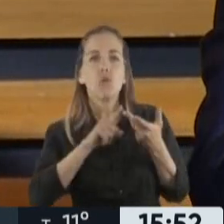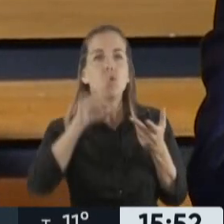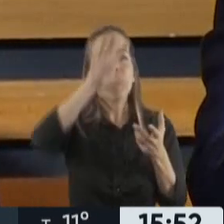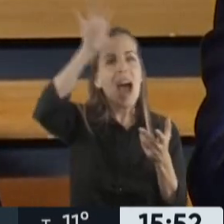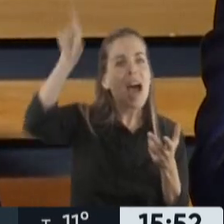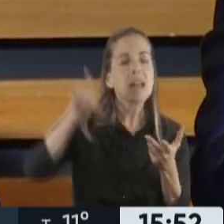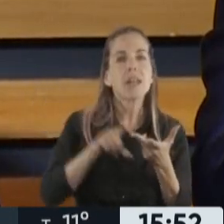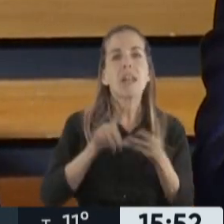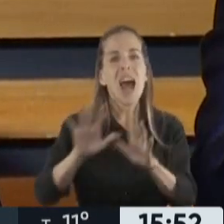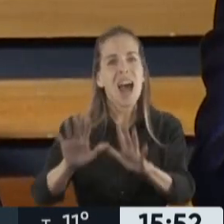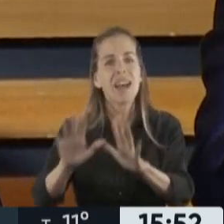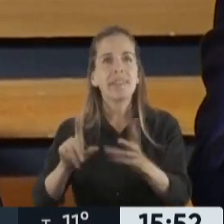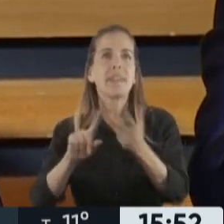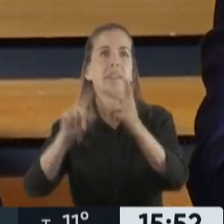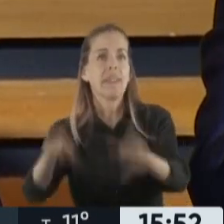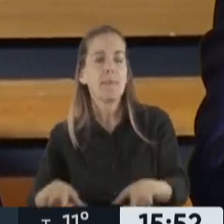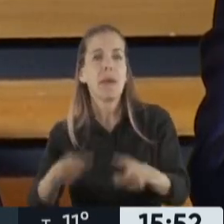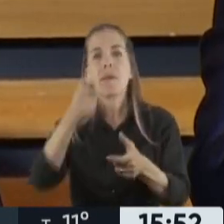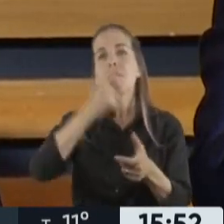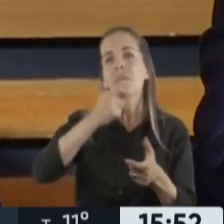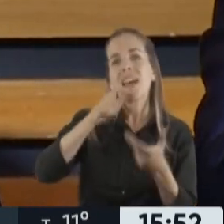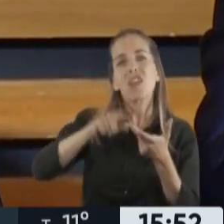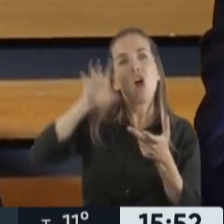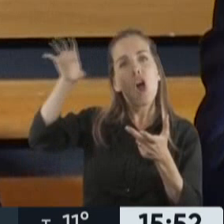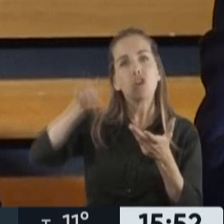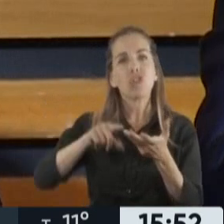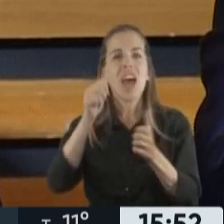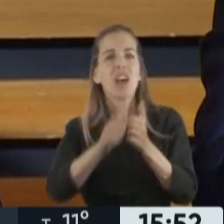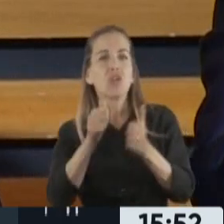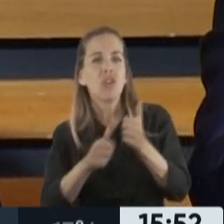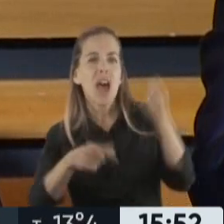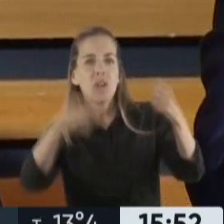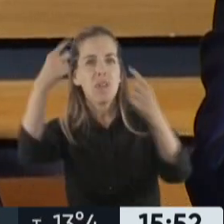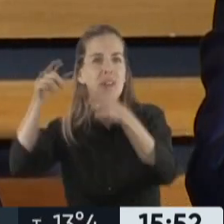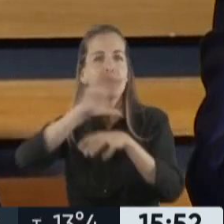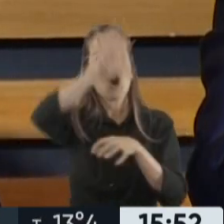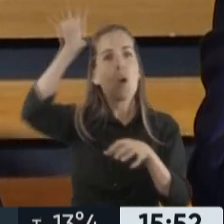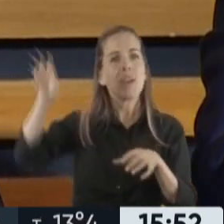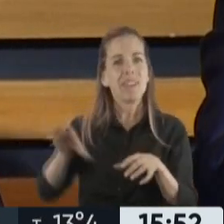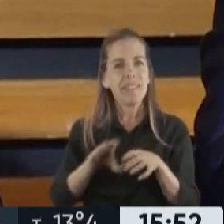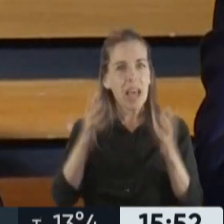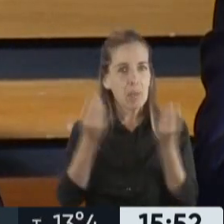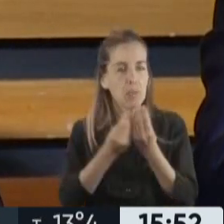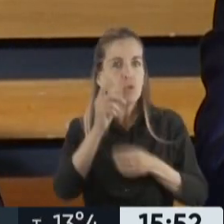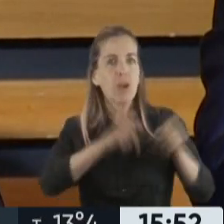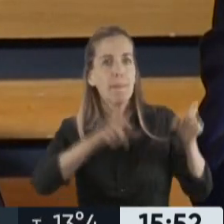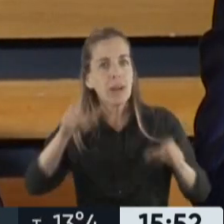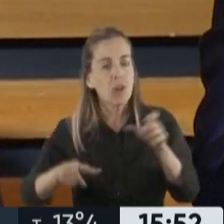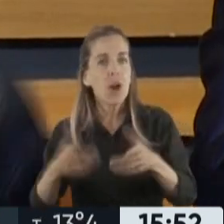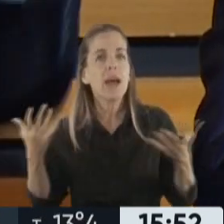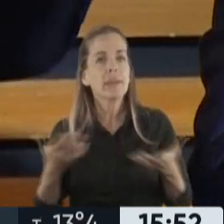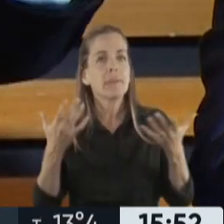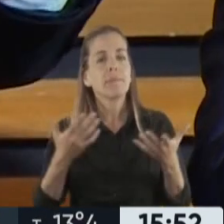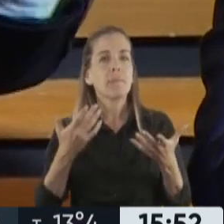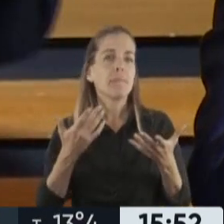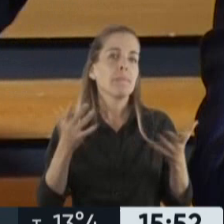se construyó el Gran Mendoza, así se construyó el Gran Rosario. Gente que decía,